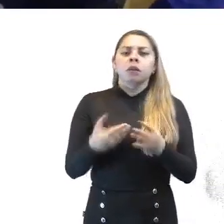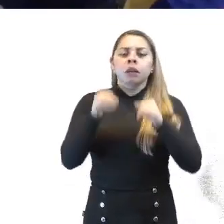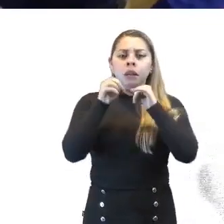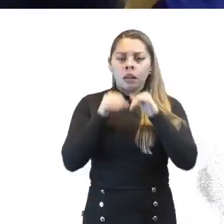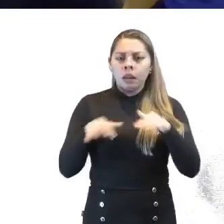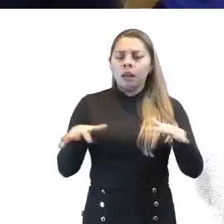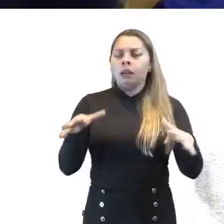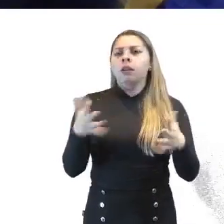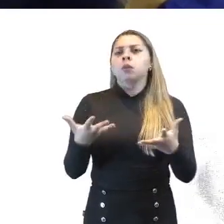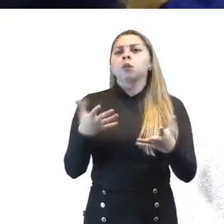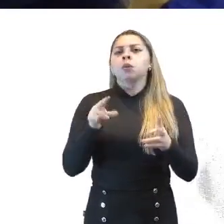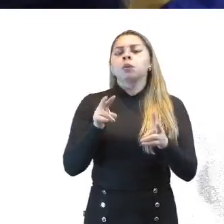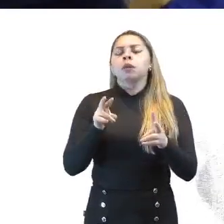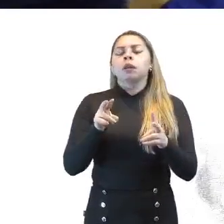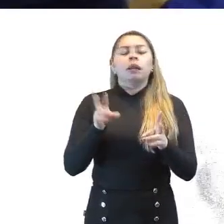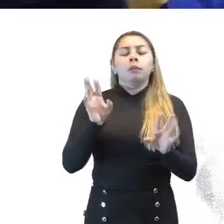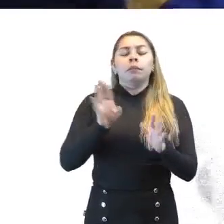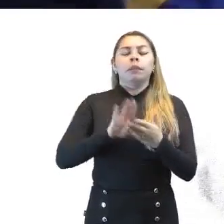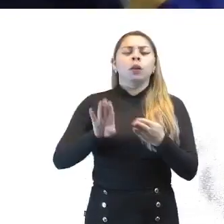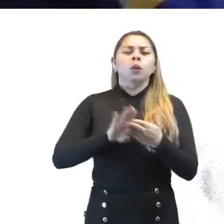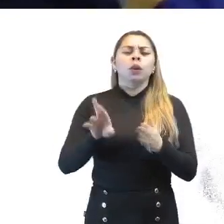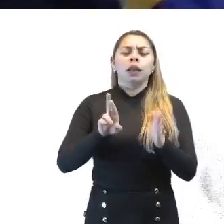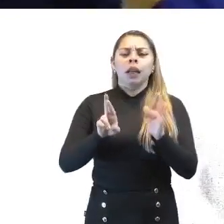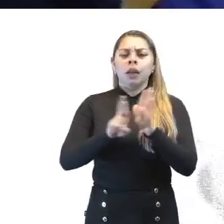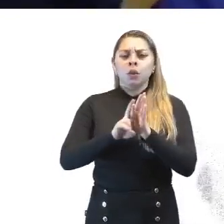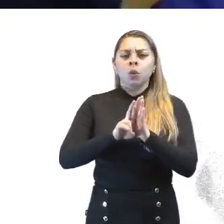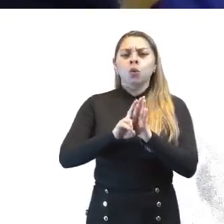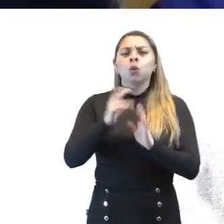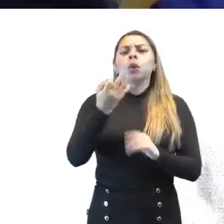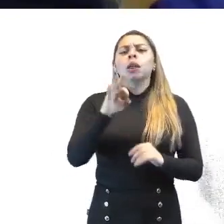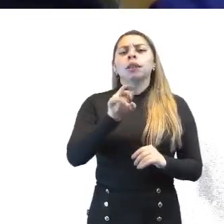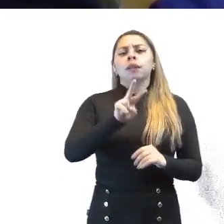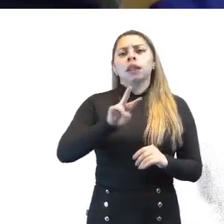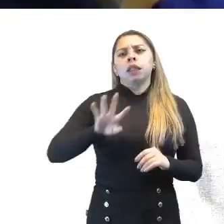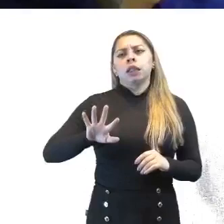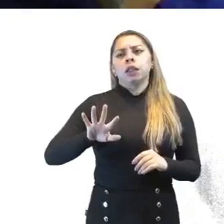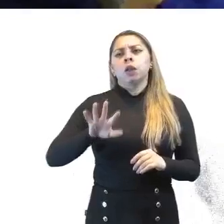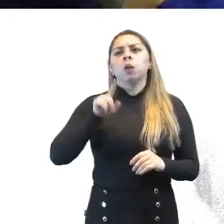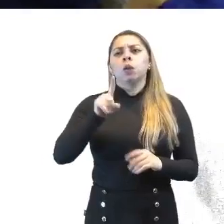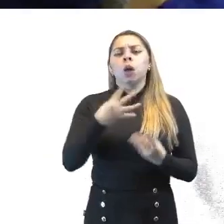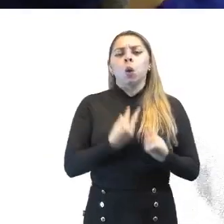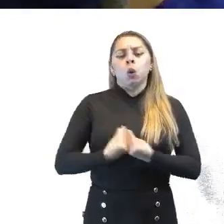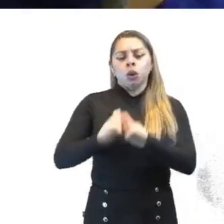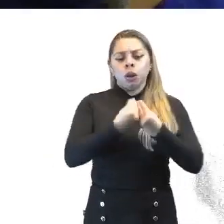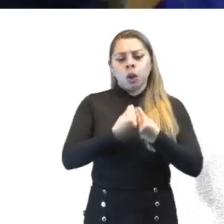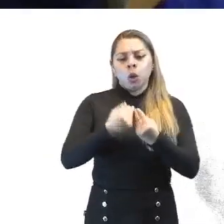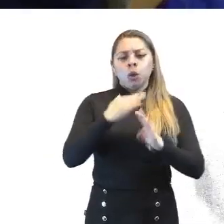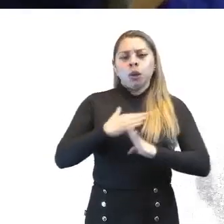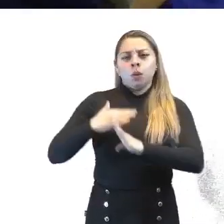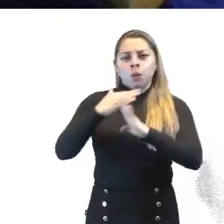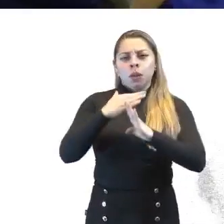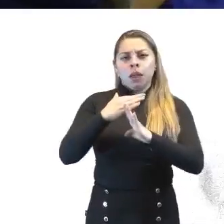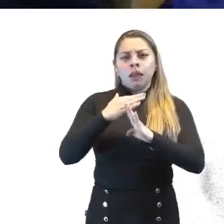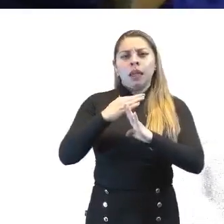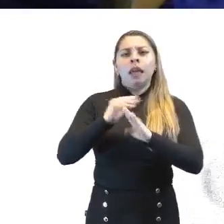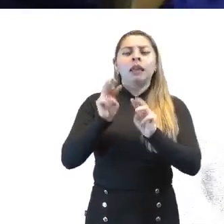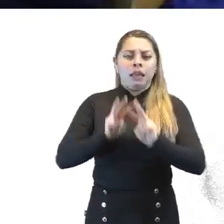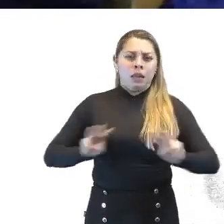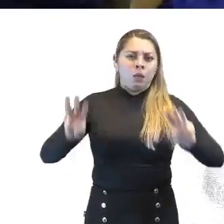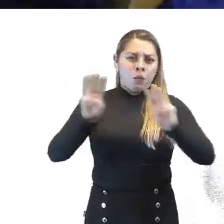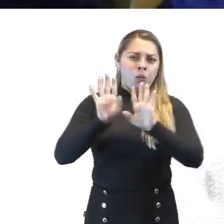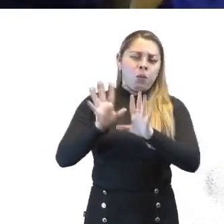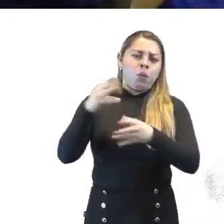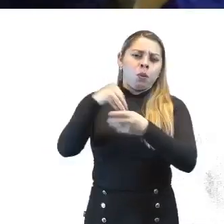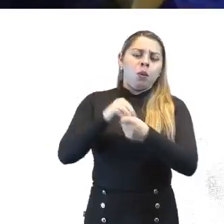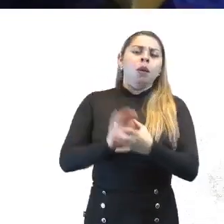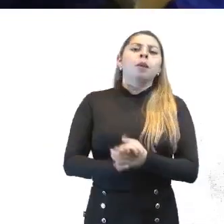declaración de la resolución, perdón, 1325 del Consejo de Seguridad de Naciones Unidas.